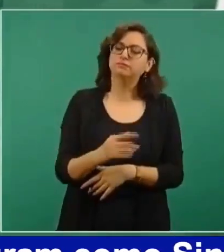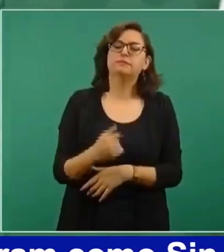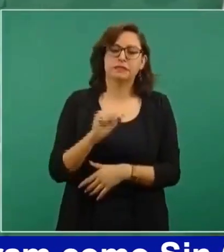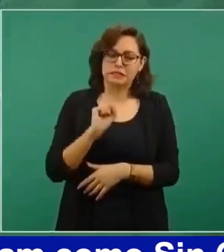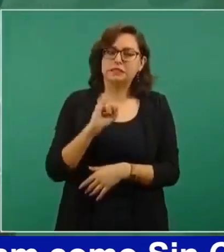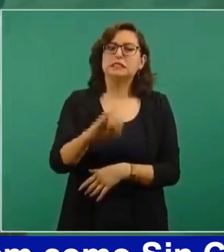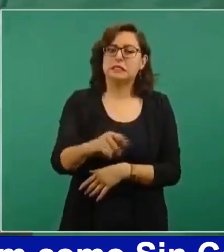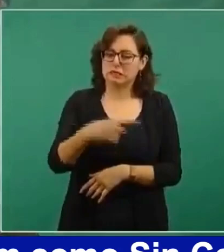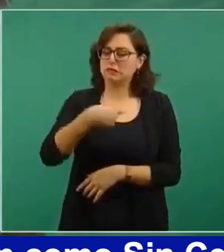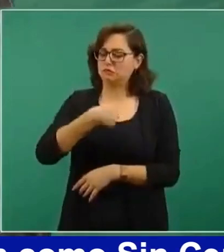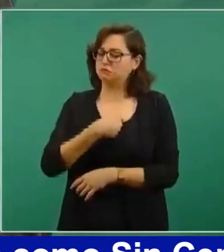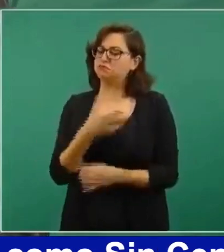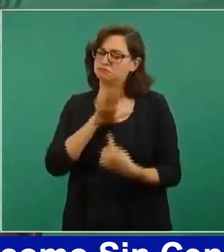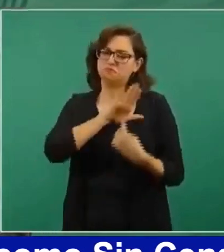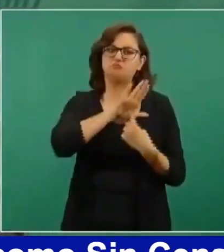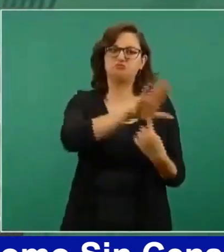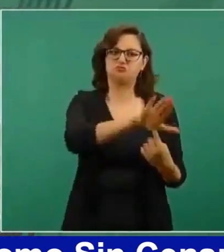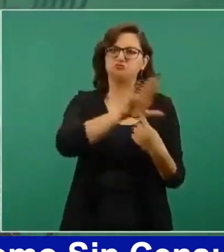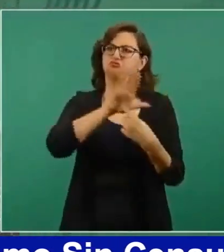porque